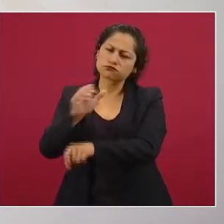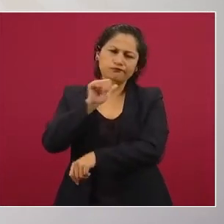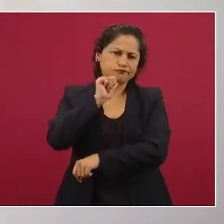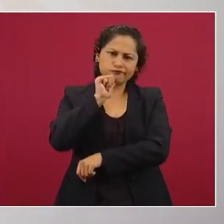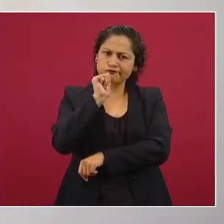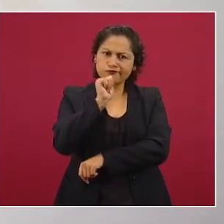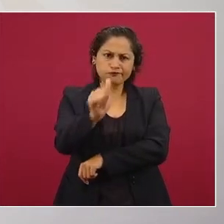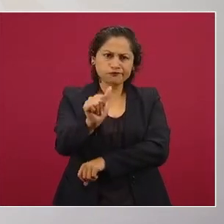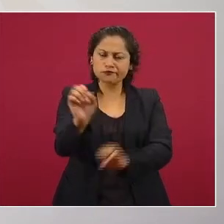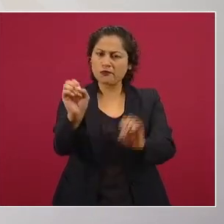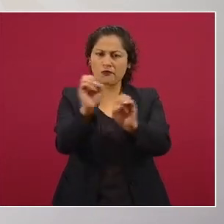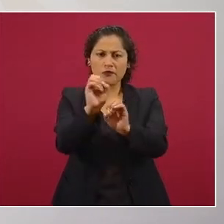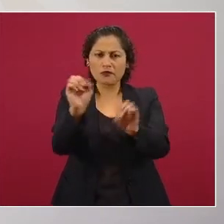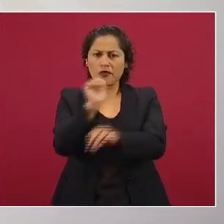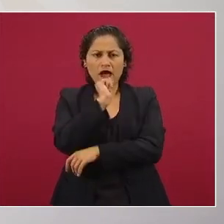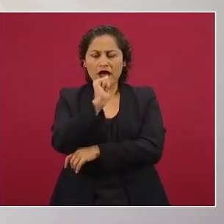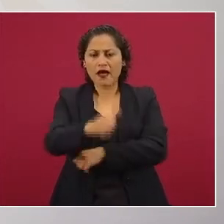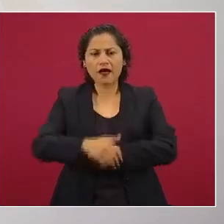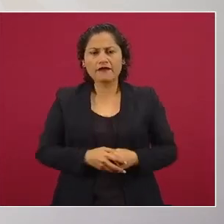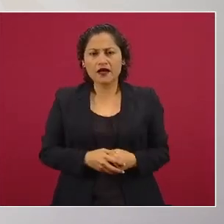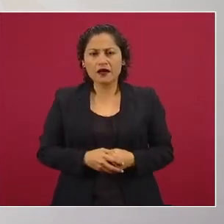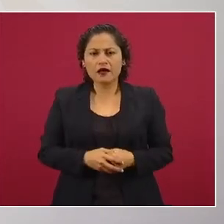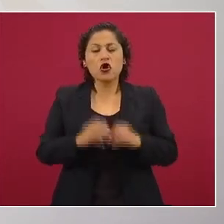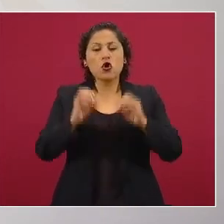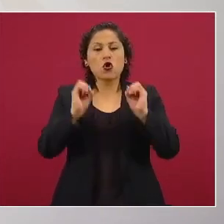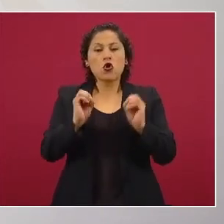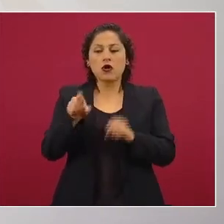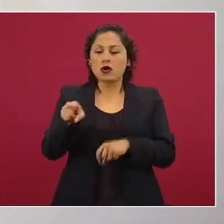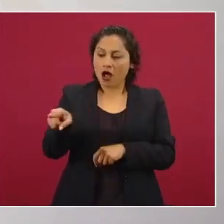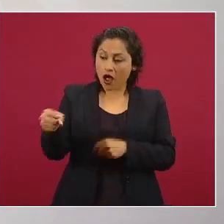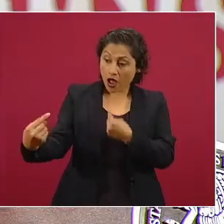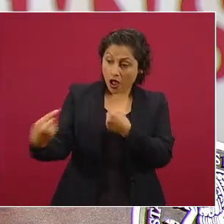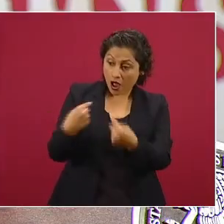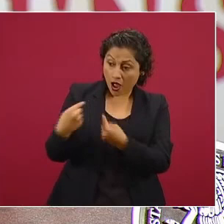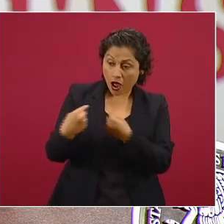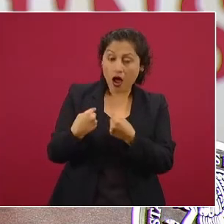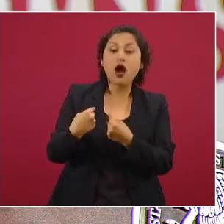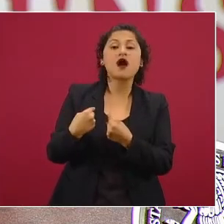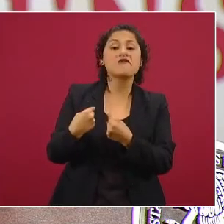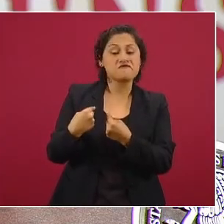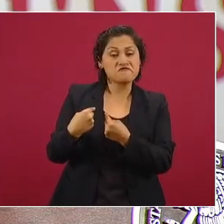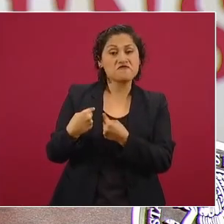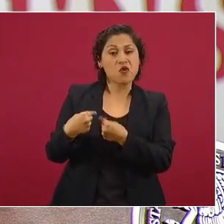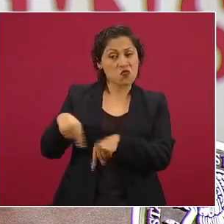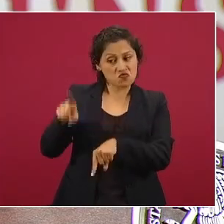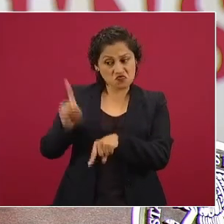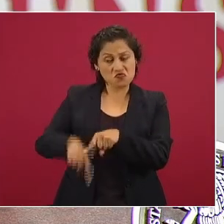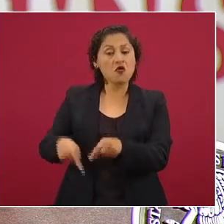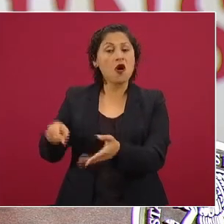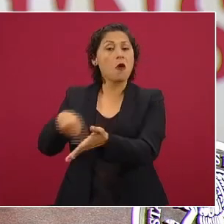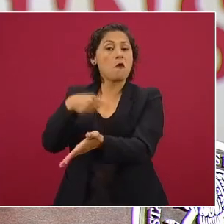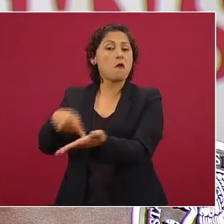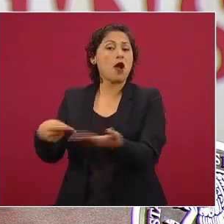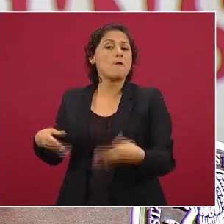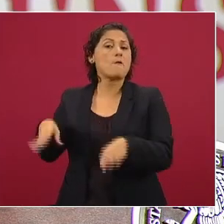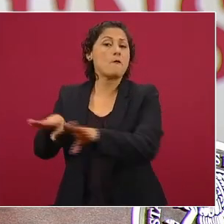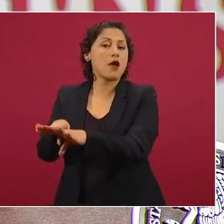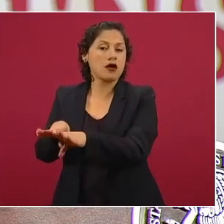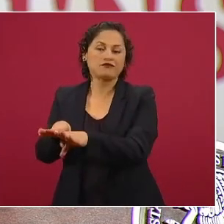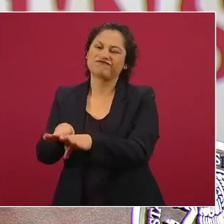sin que a nadie se le quite su programa, como pasaba